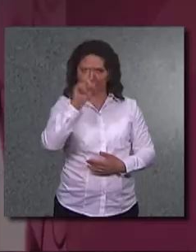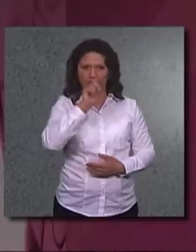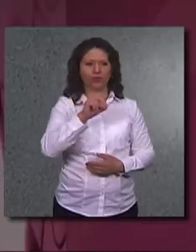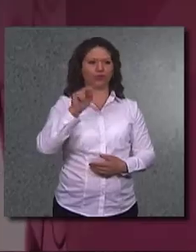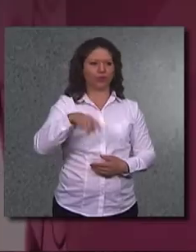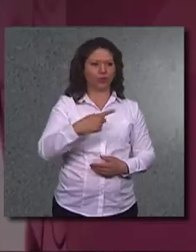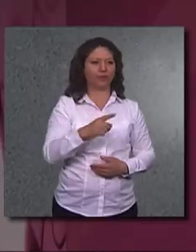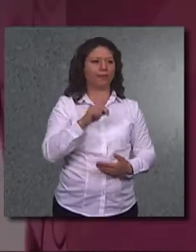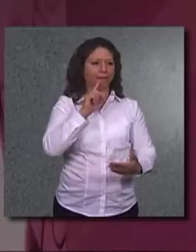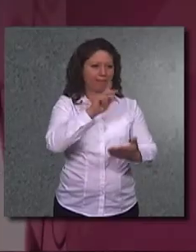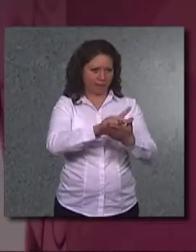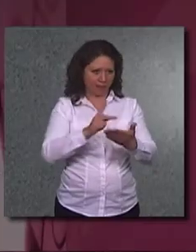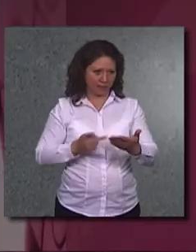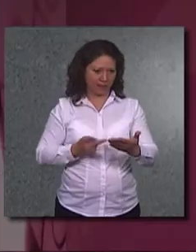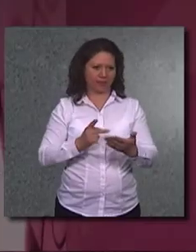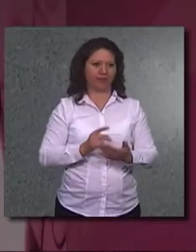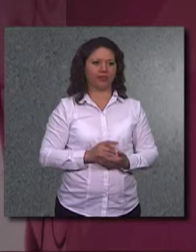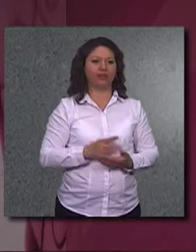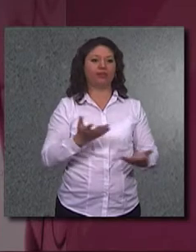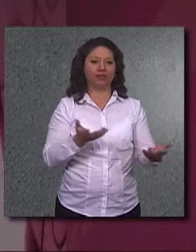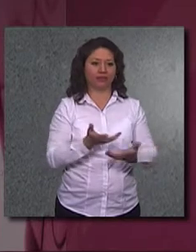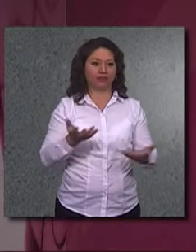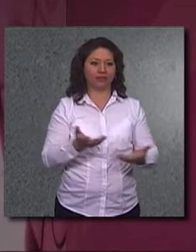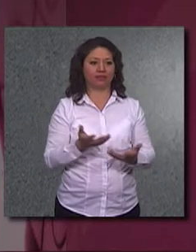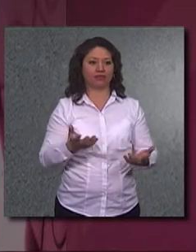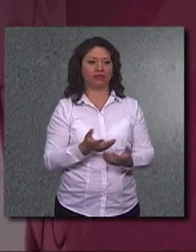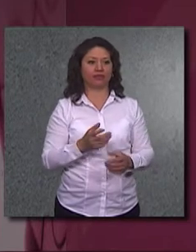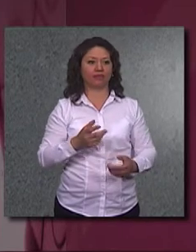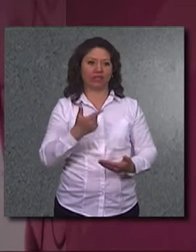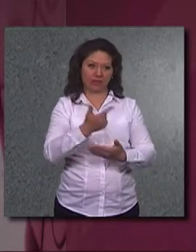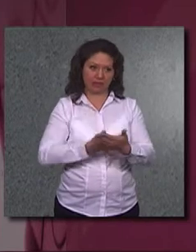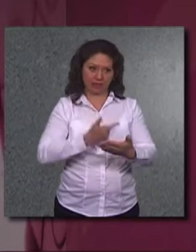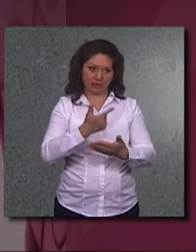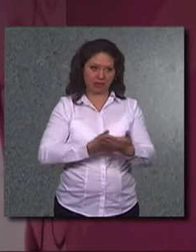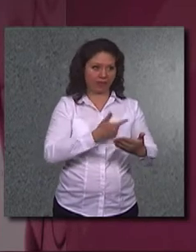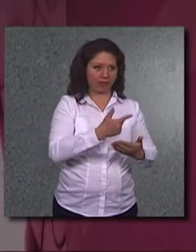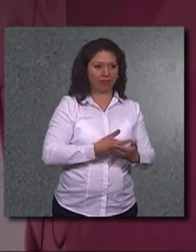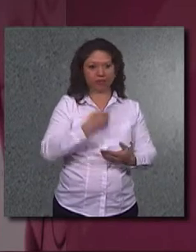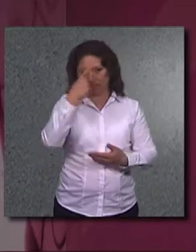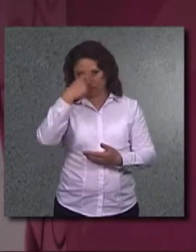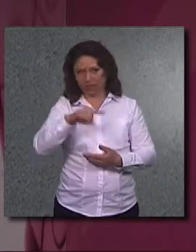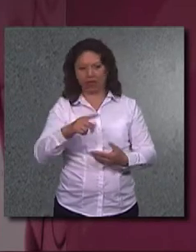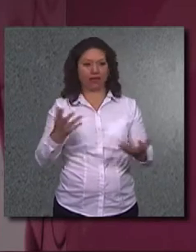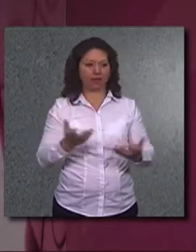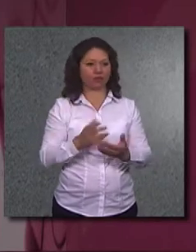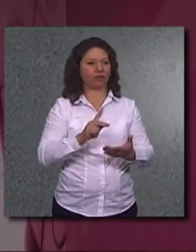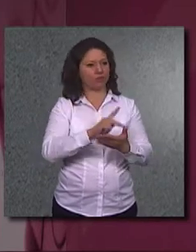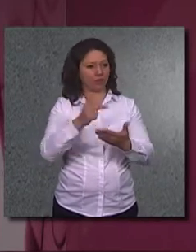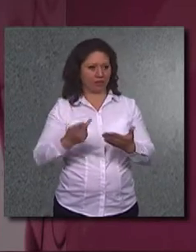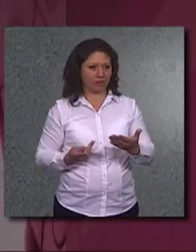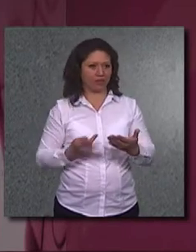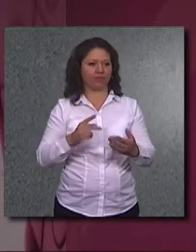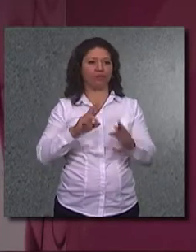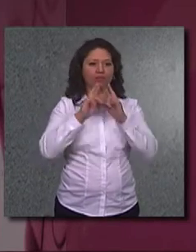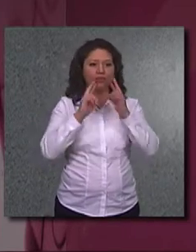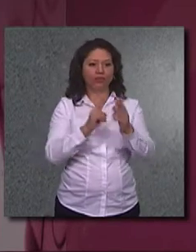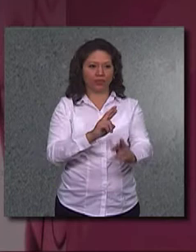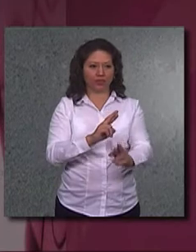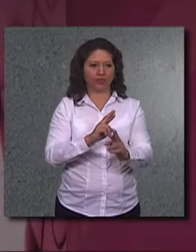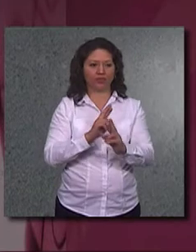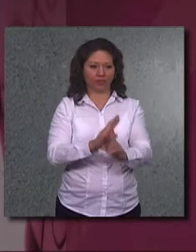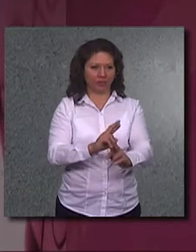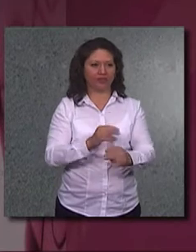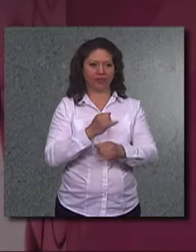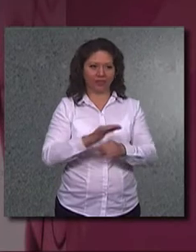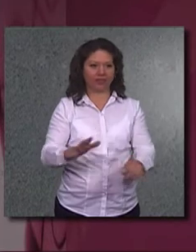son tanto para la planeación para la realización de indicadores para la ejecución de los proyectos y para la rendición de